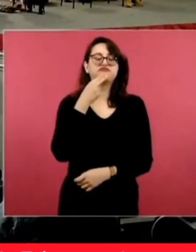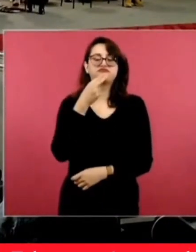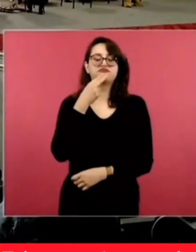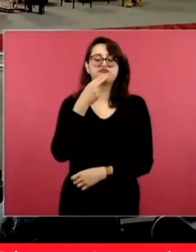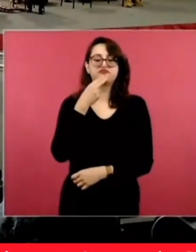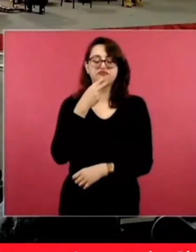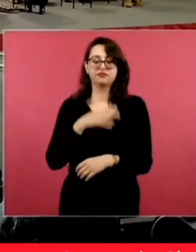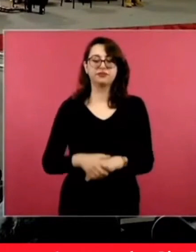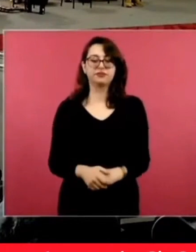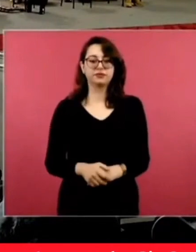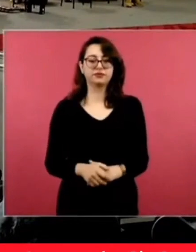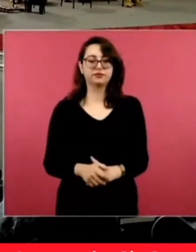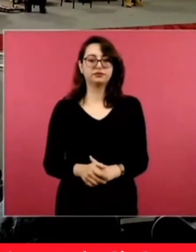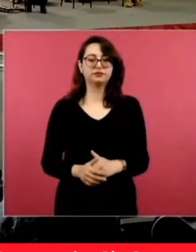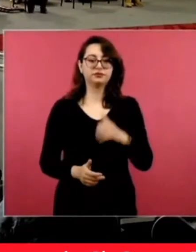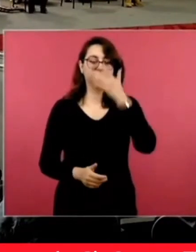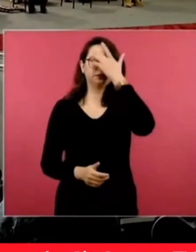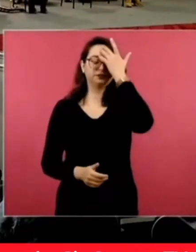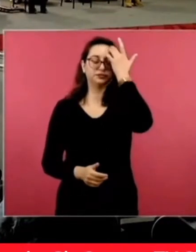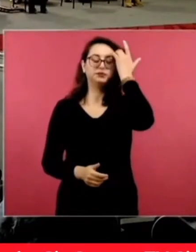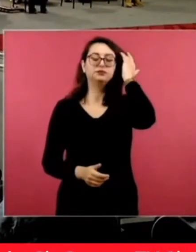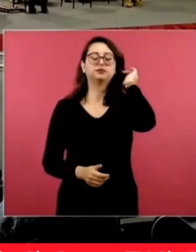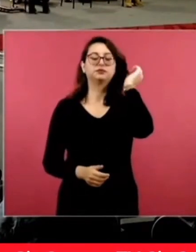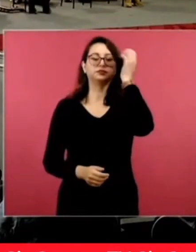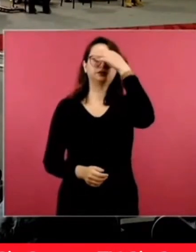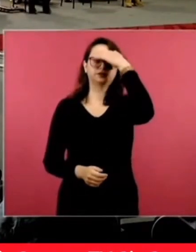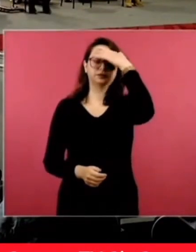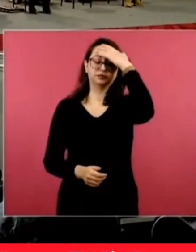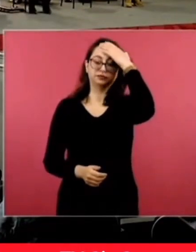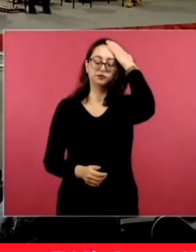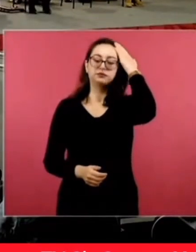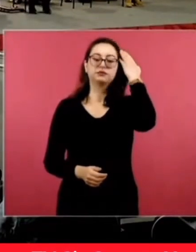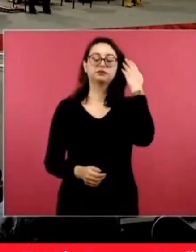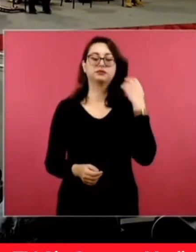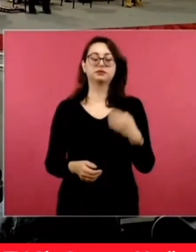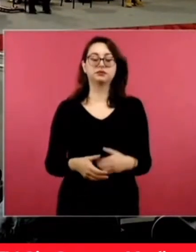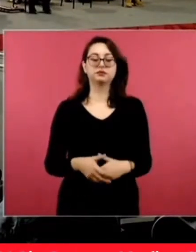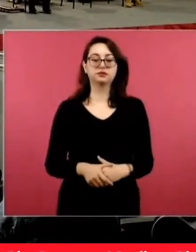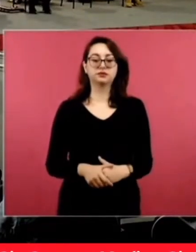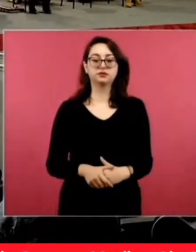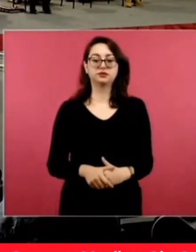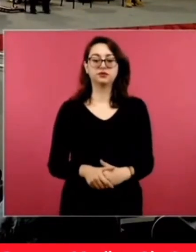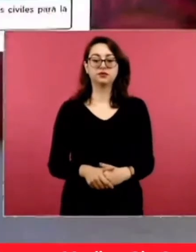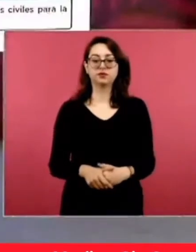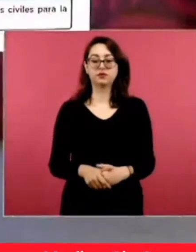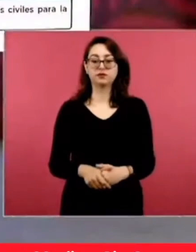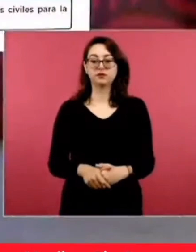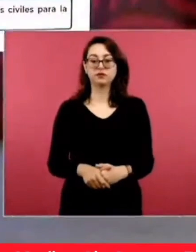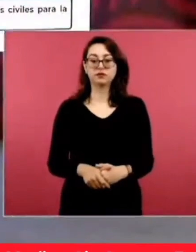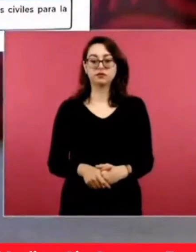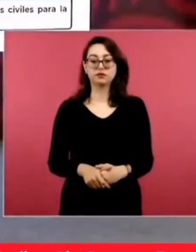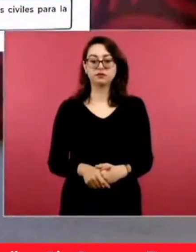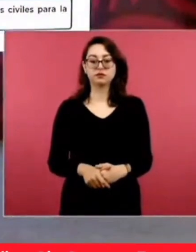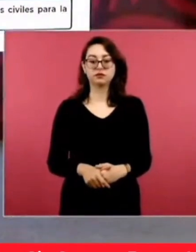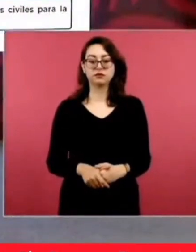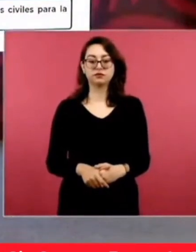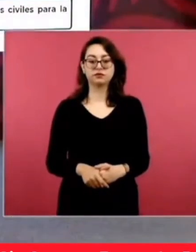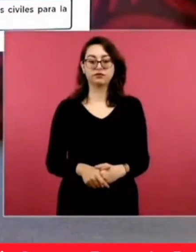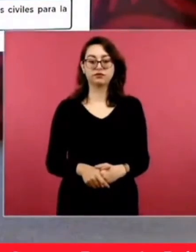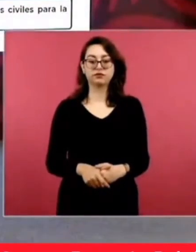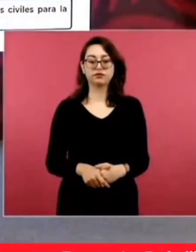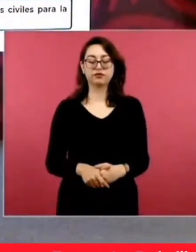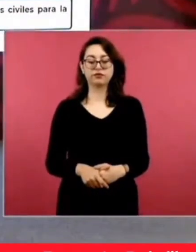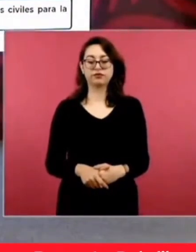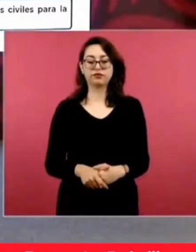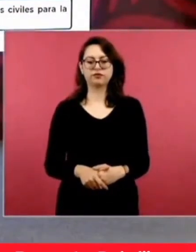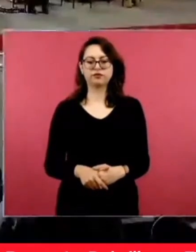exclusivos de las fuerzas armadas Contamos con con personal que coadyuva con las autoridades